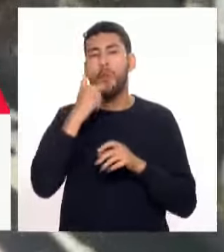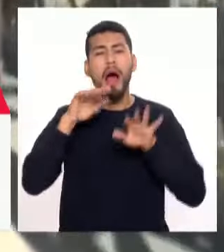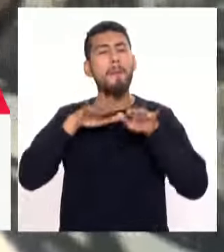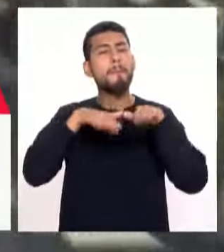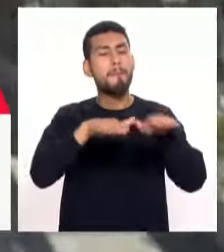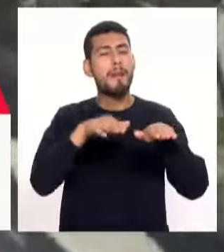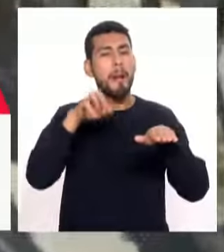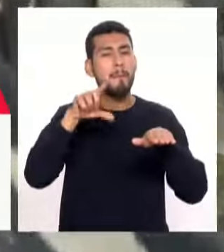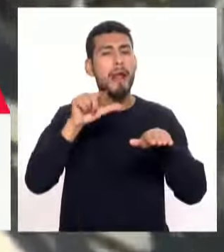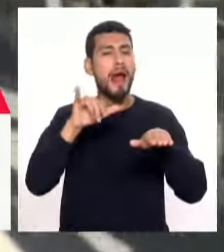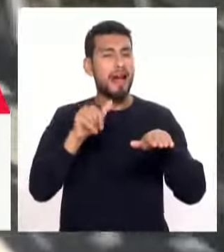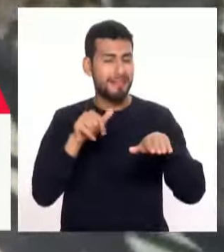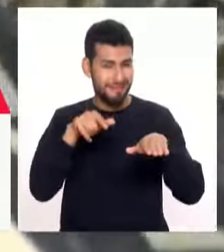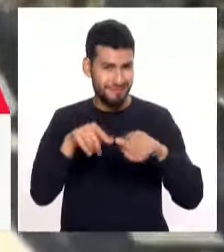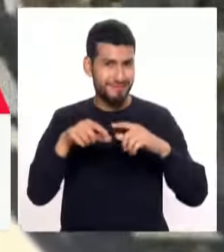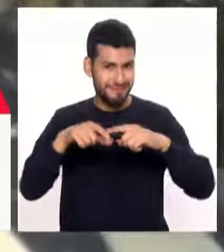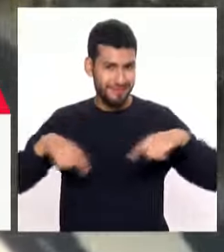de